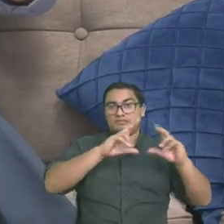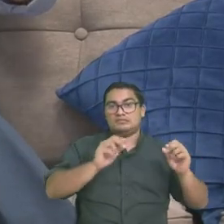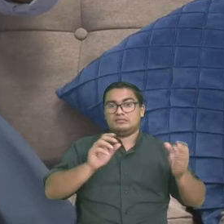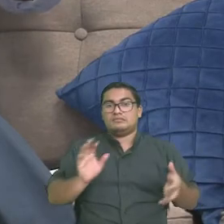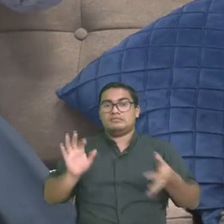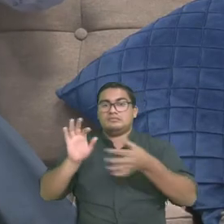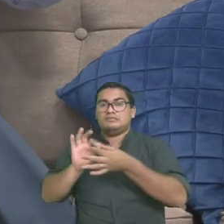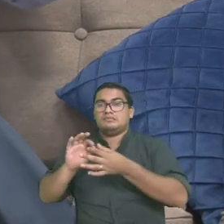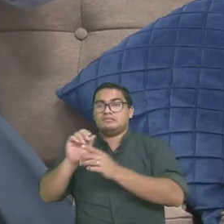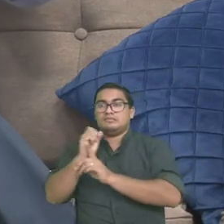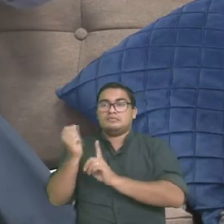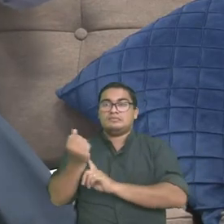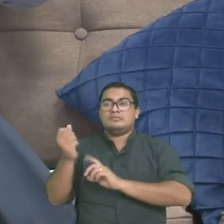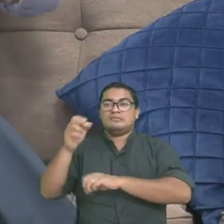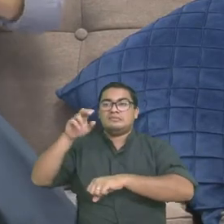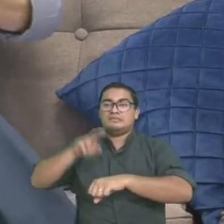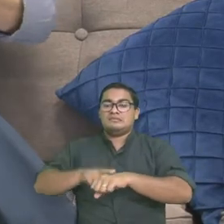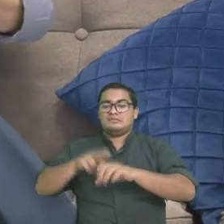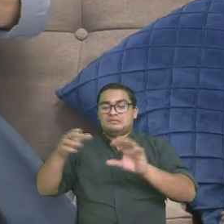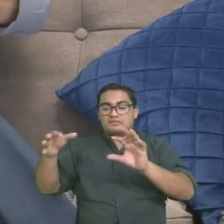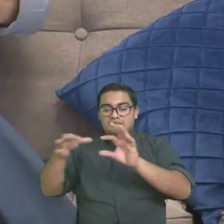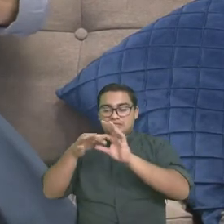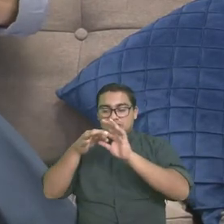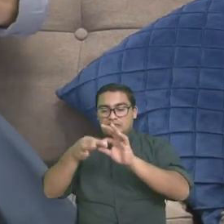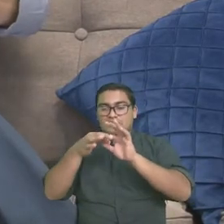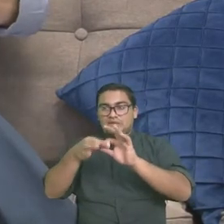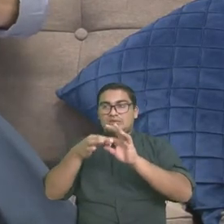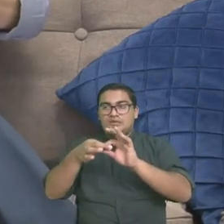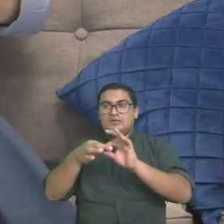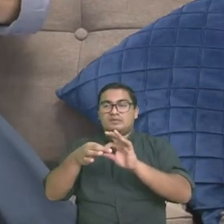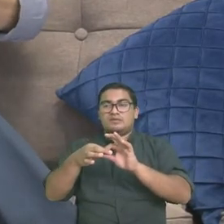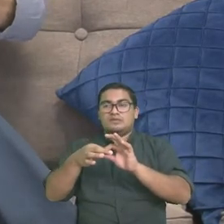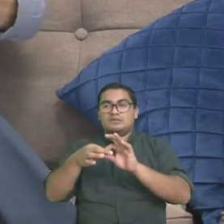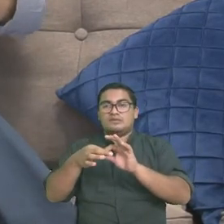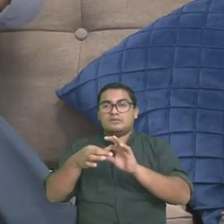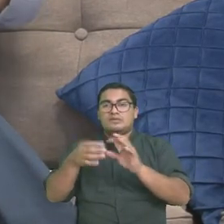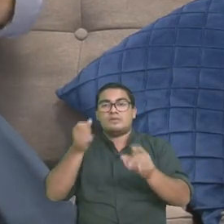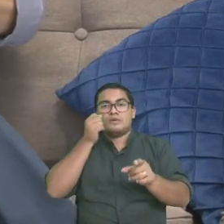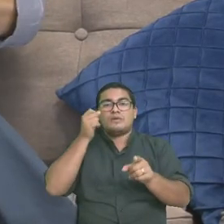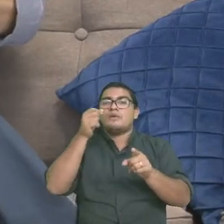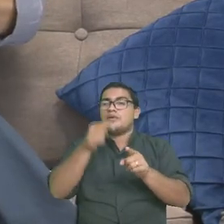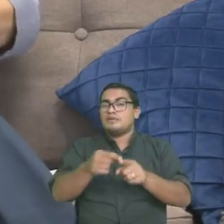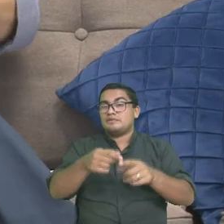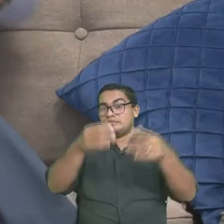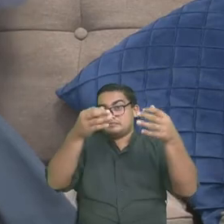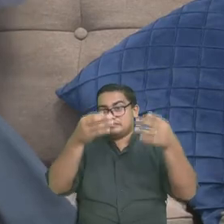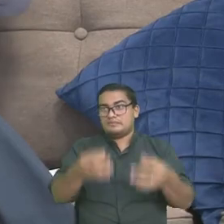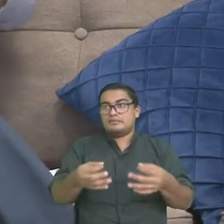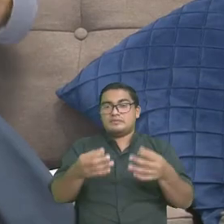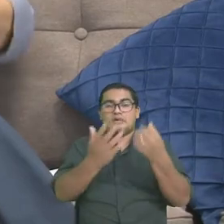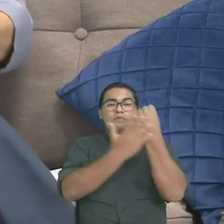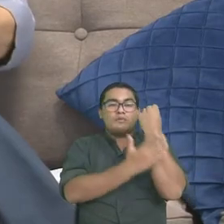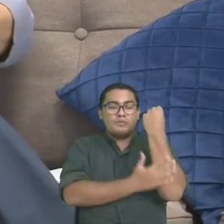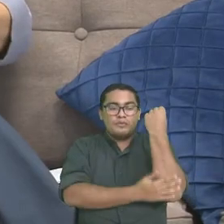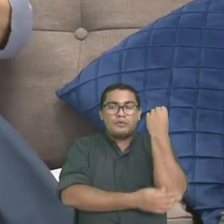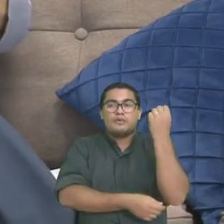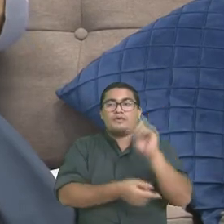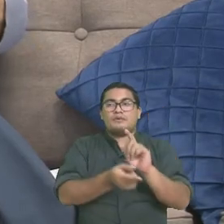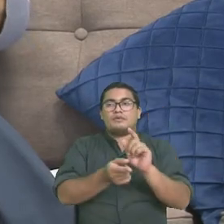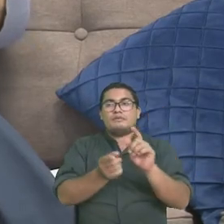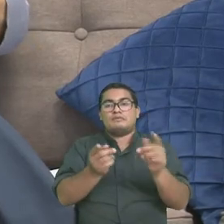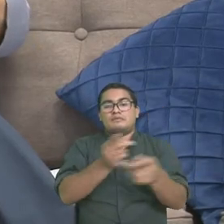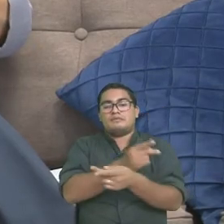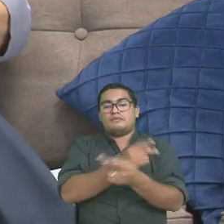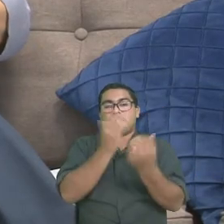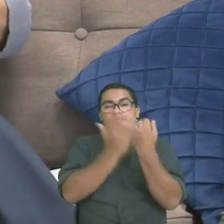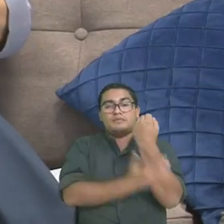Poder Legislativo están plenamente articulados con un objetivo común: reducir la pobreza y